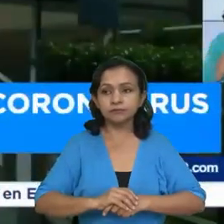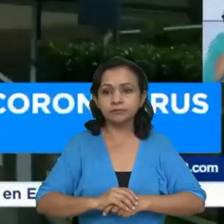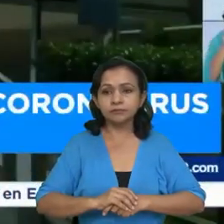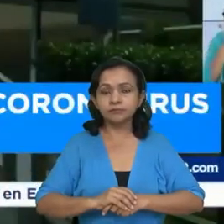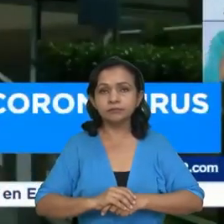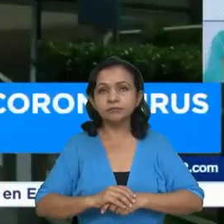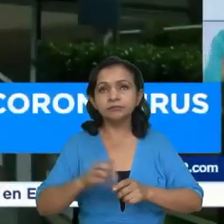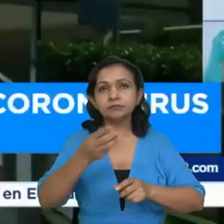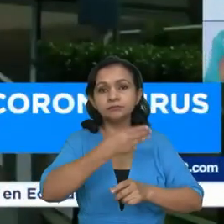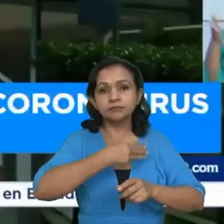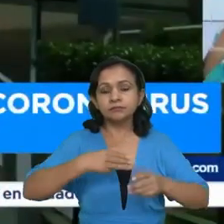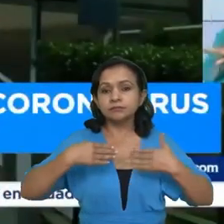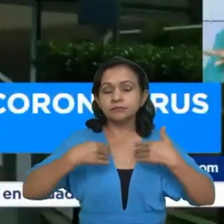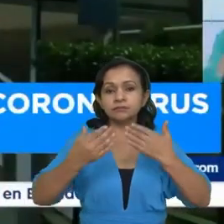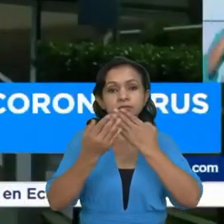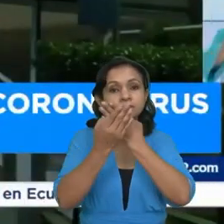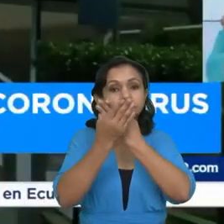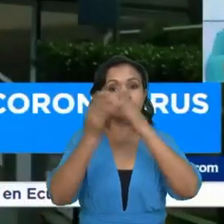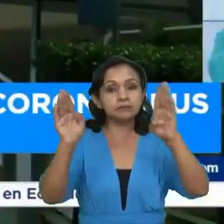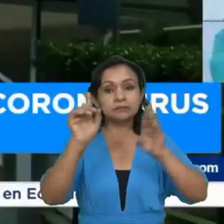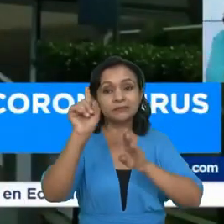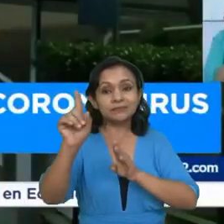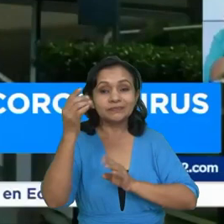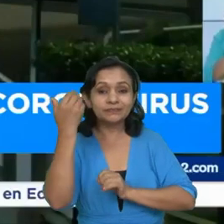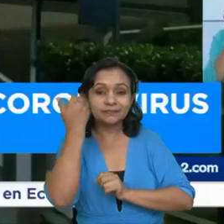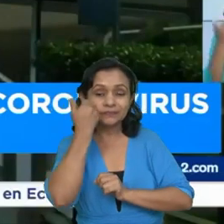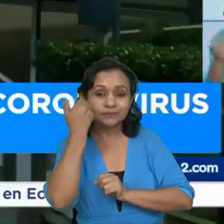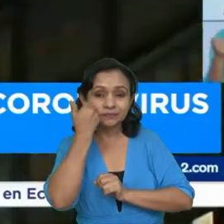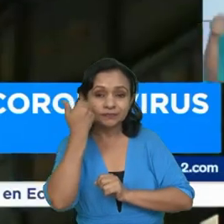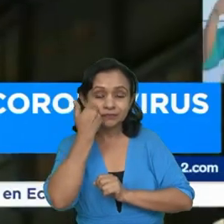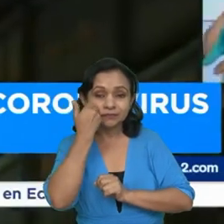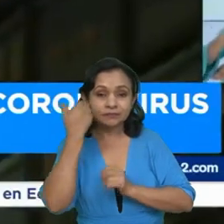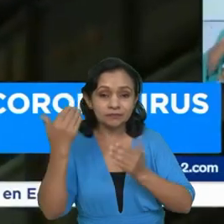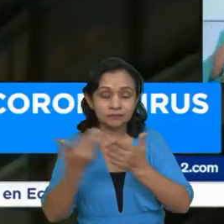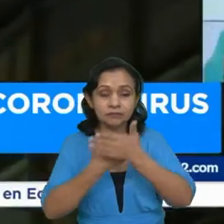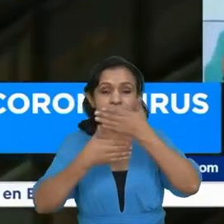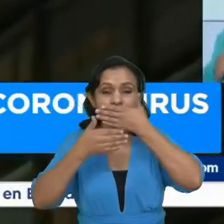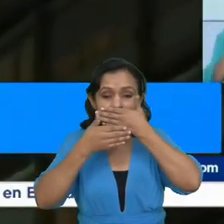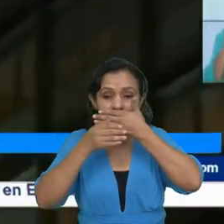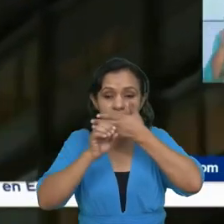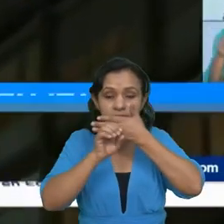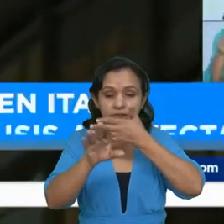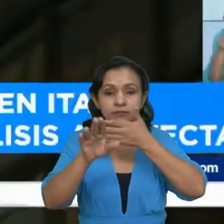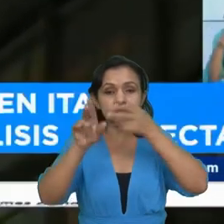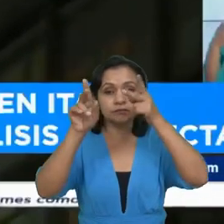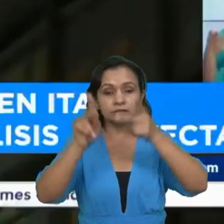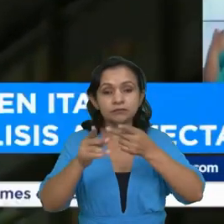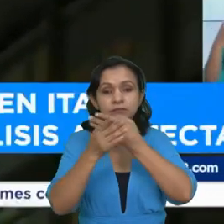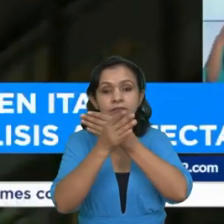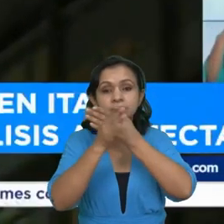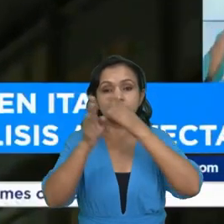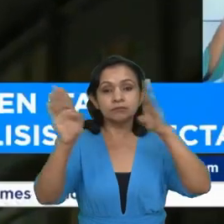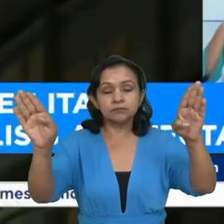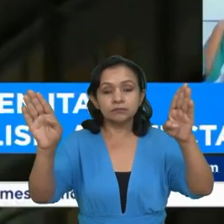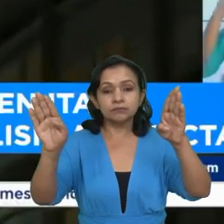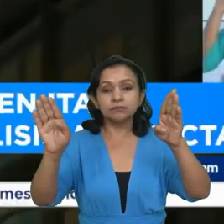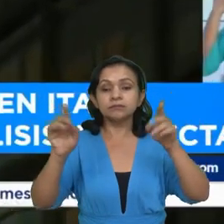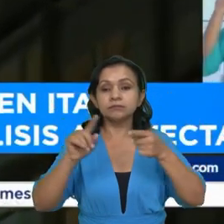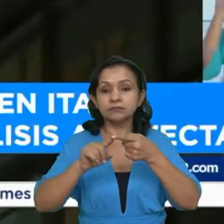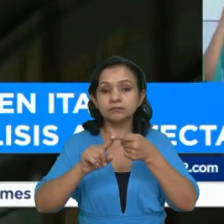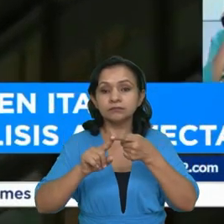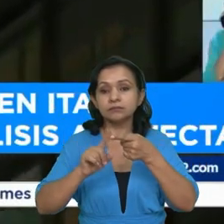el ministerio de salud de brasil confirmó el primer caso de infección con el nuevo corona virus de un ciudadano brasileño residente en sao paulo